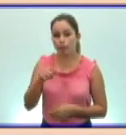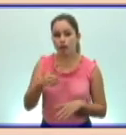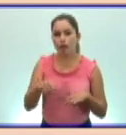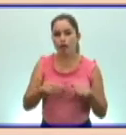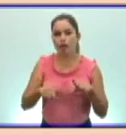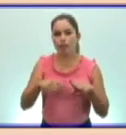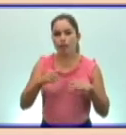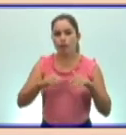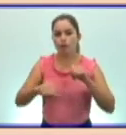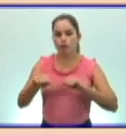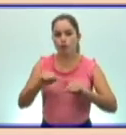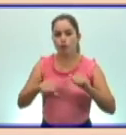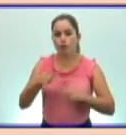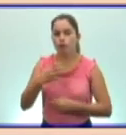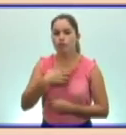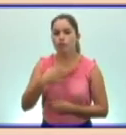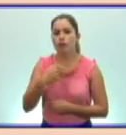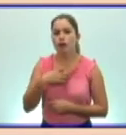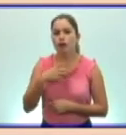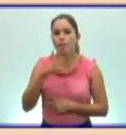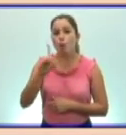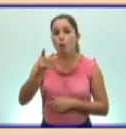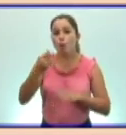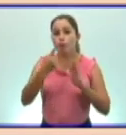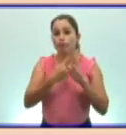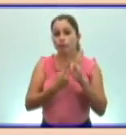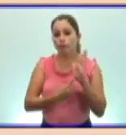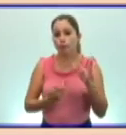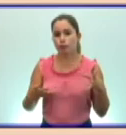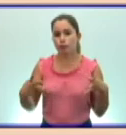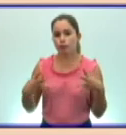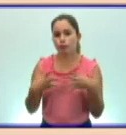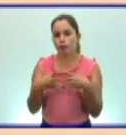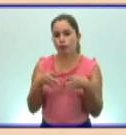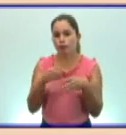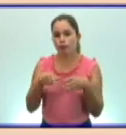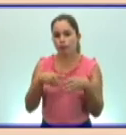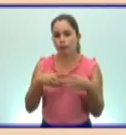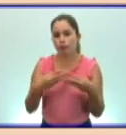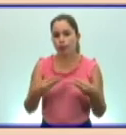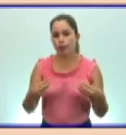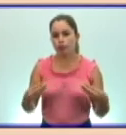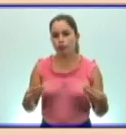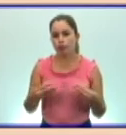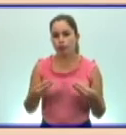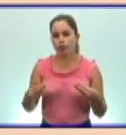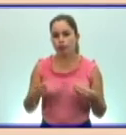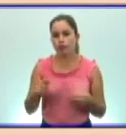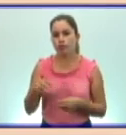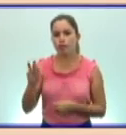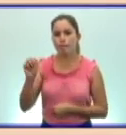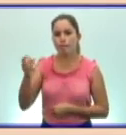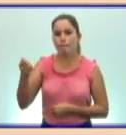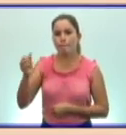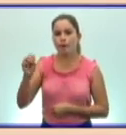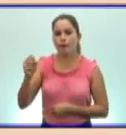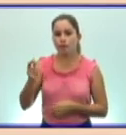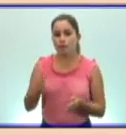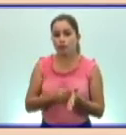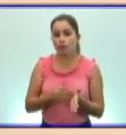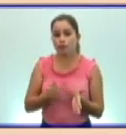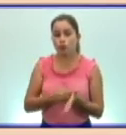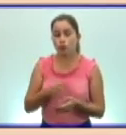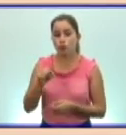disolución. Tenemos como dato la concentración de la cantidad de sustancia y tenemos la masa de este soluto en